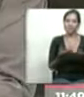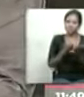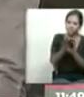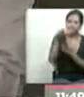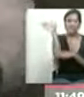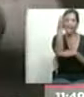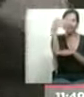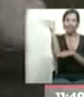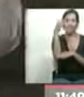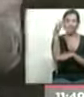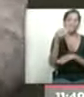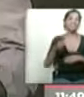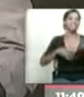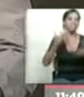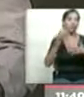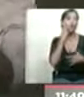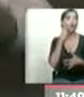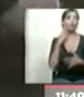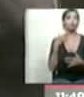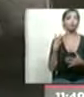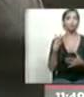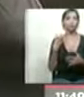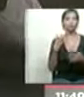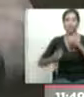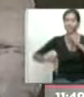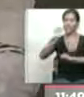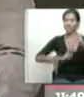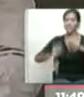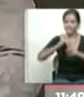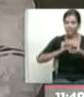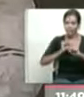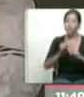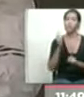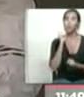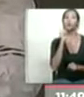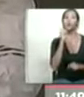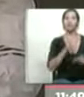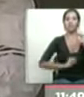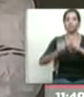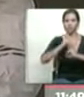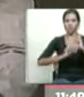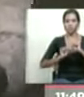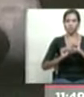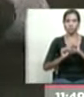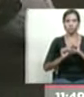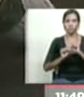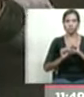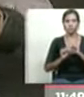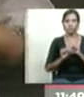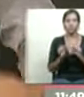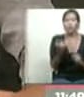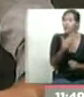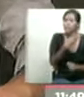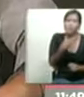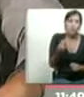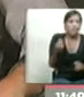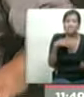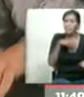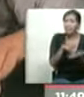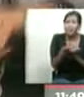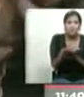de sentirnos orgullosos de lo que defendemos y por lo que defendemos. No hubiese